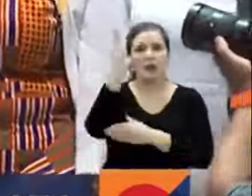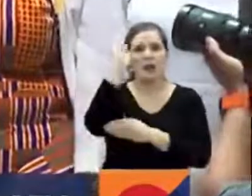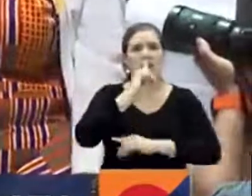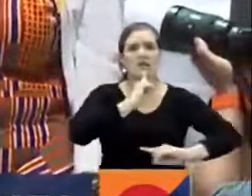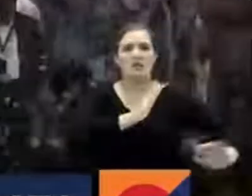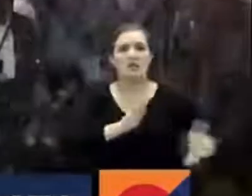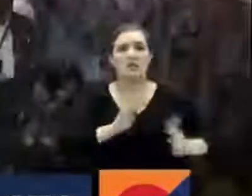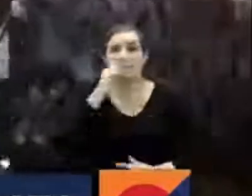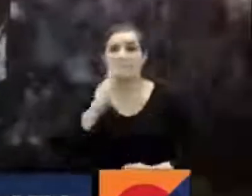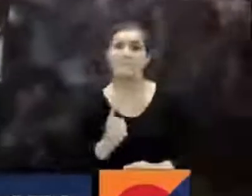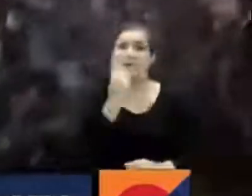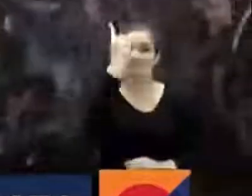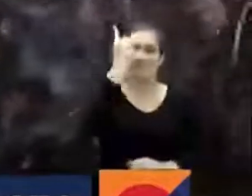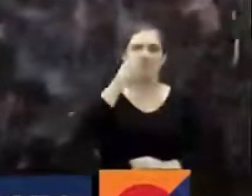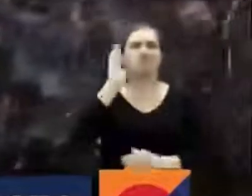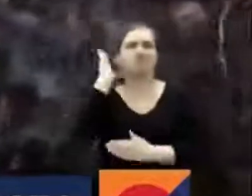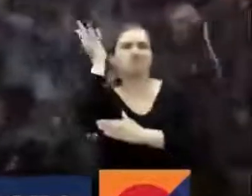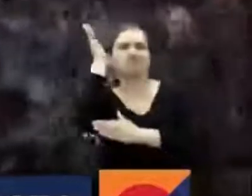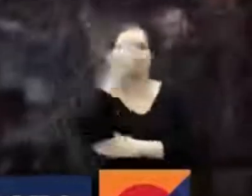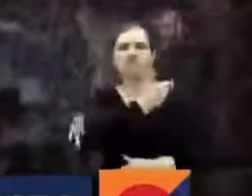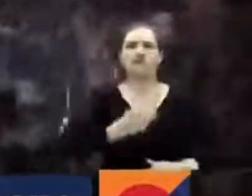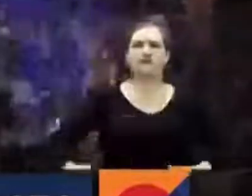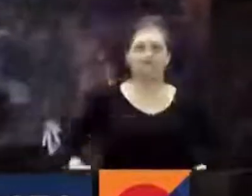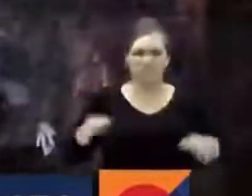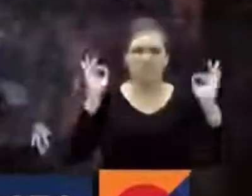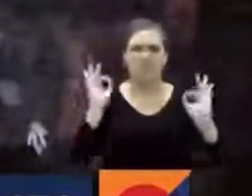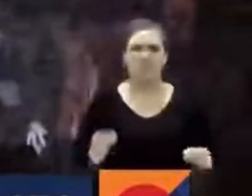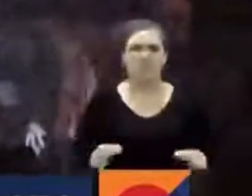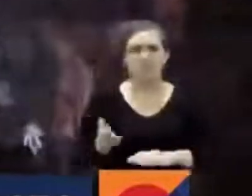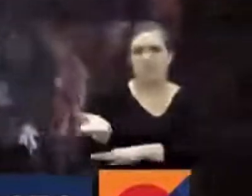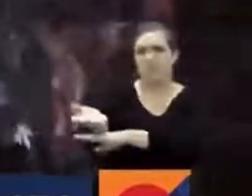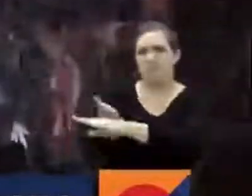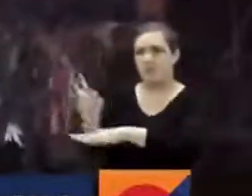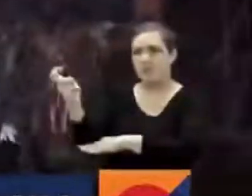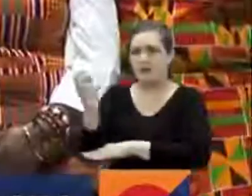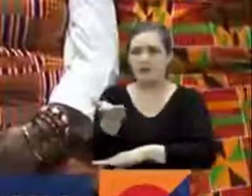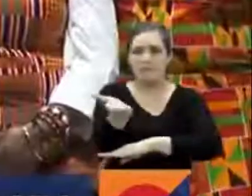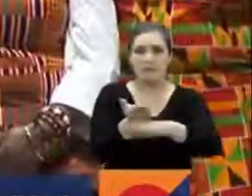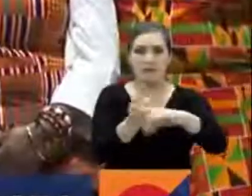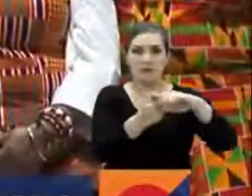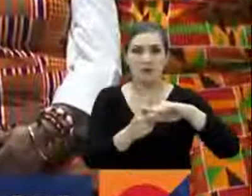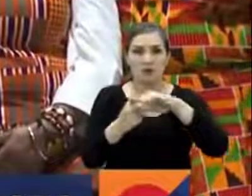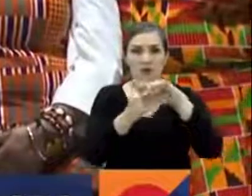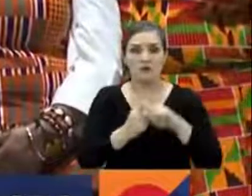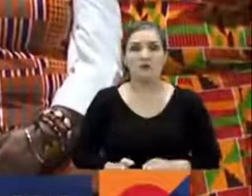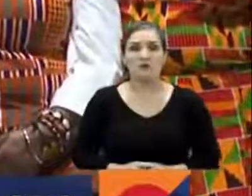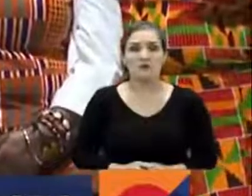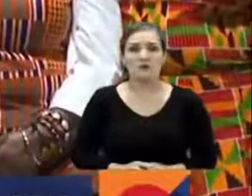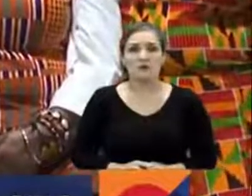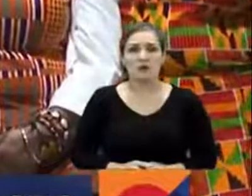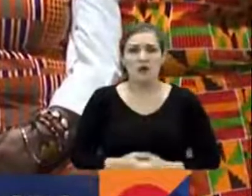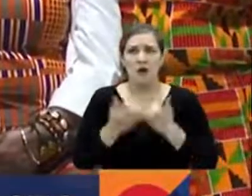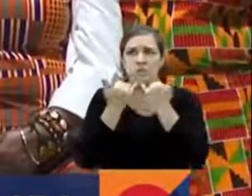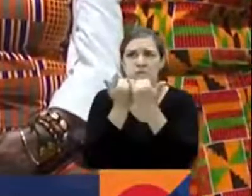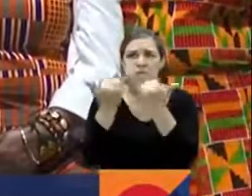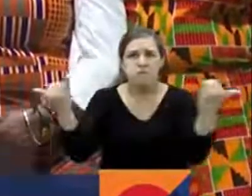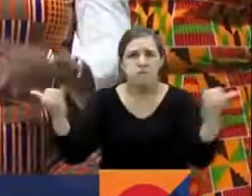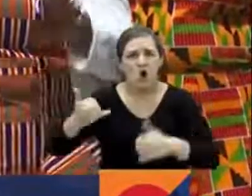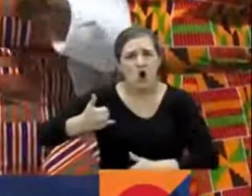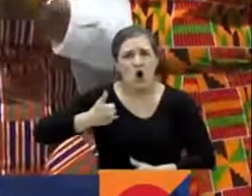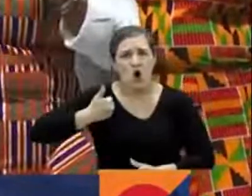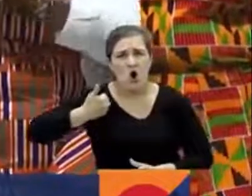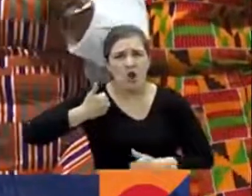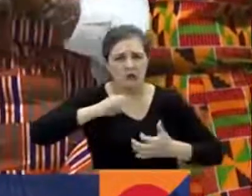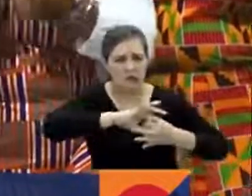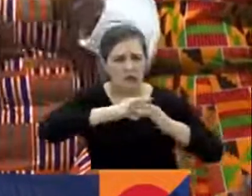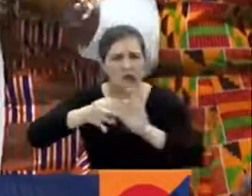presidente electo de Colombia, Gustavo Petro elevó peticiones a la Fiscalía y a la Procuraduría. ¿Cuántos jóvenes encadenados,